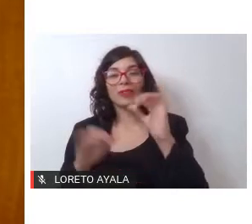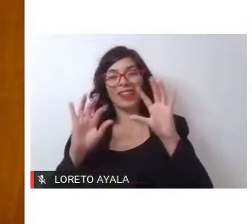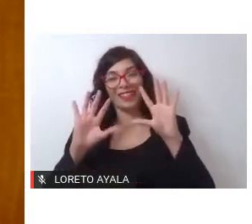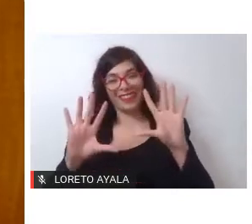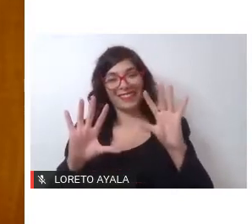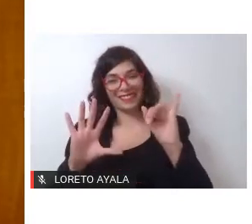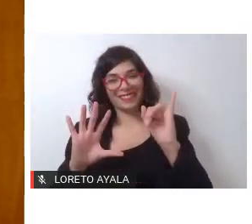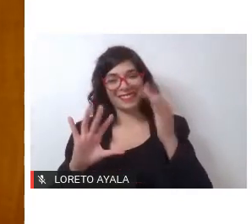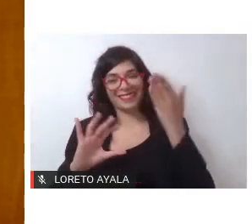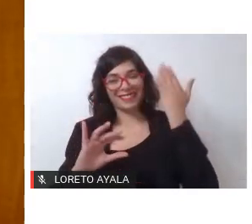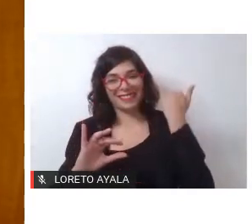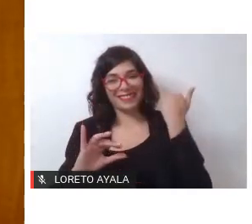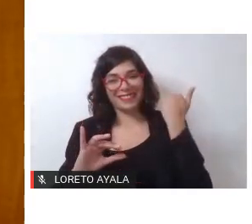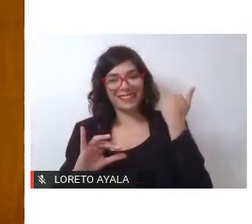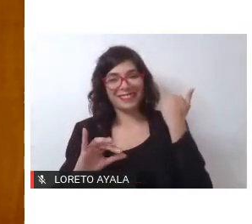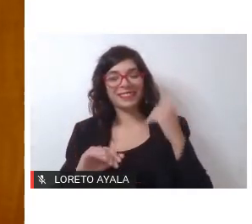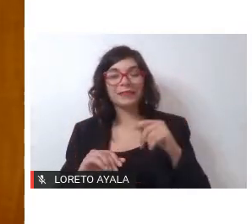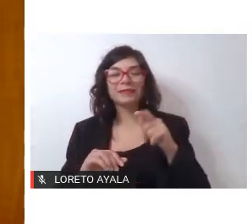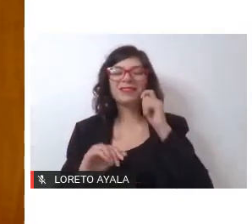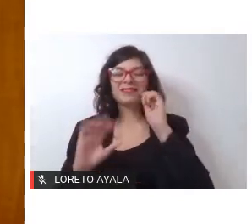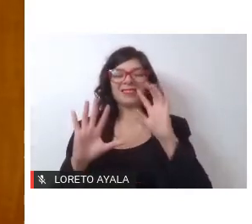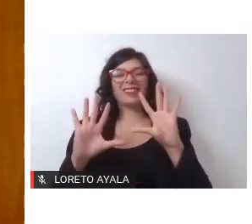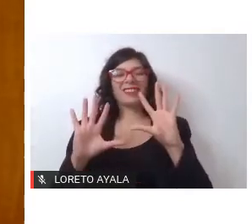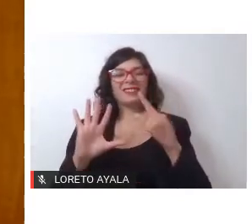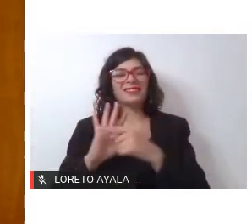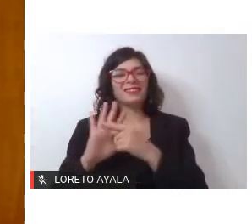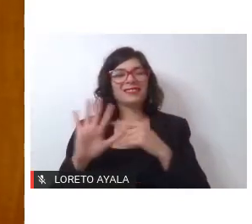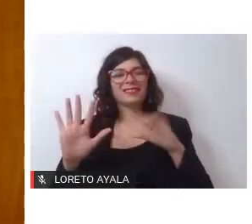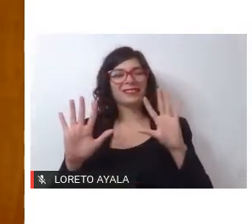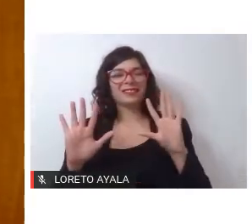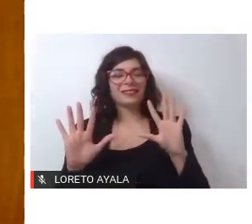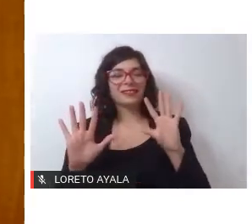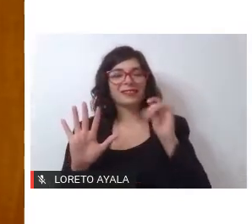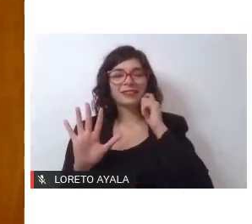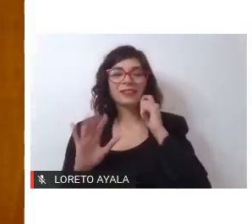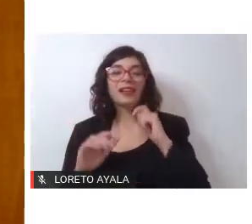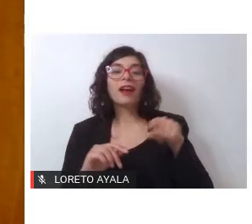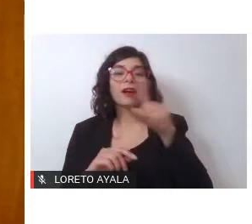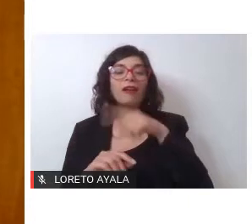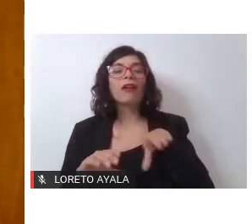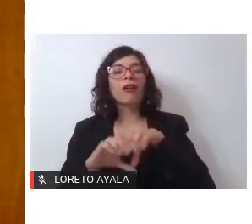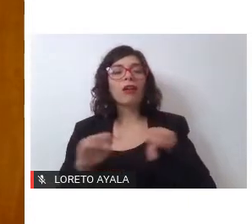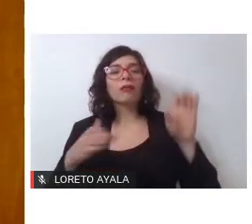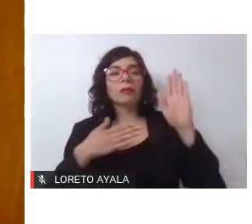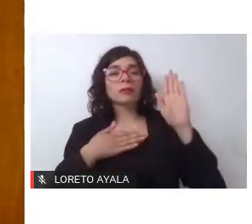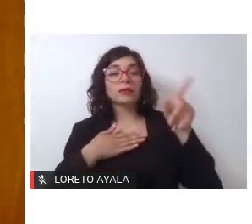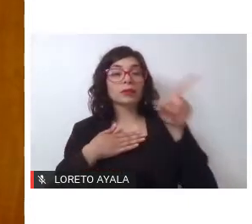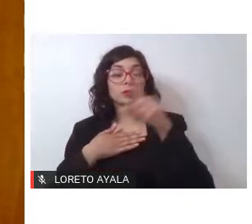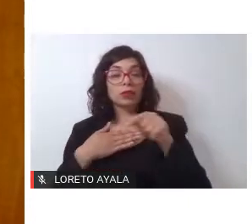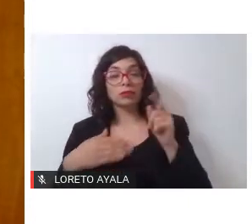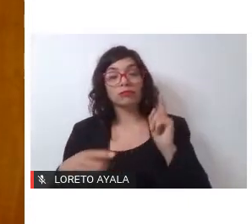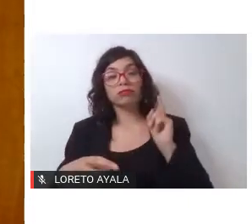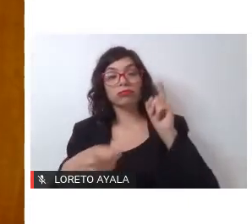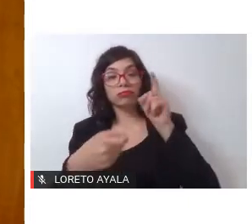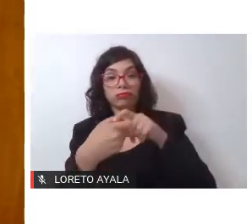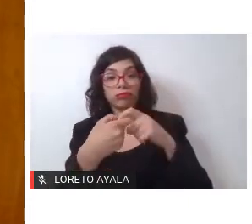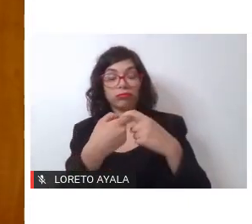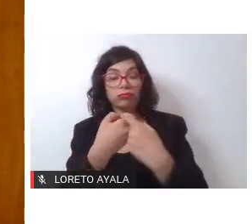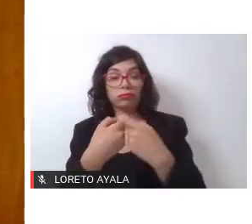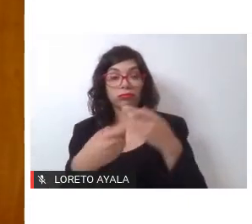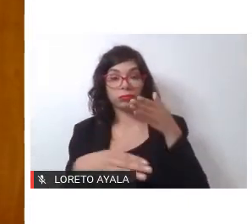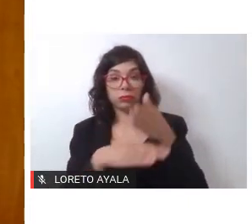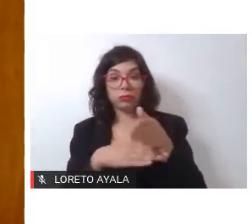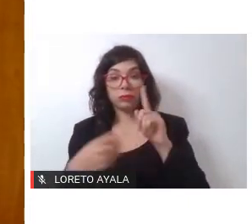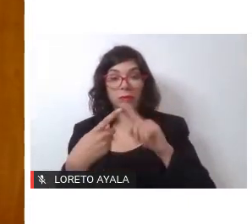pero ¿qué particularidad tiene el 10? El compromiso que nosotros teníamos con ustedes es que aquellos que participen en 10 seminarios virtuales del